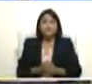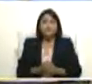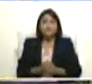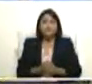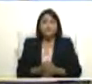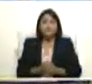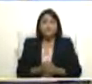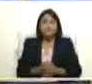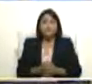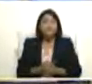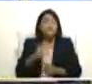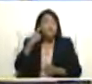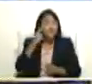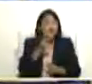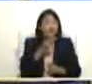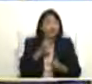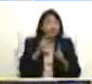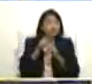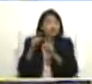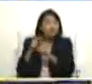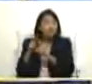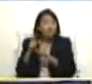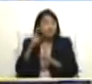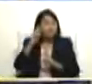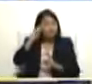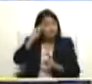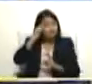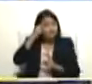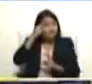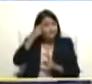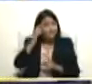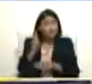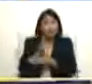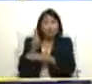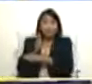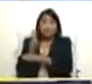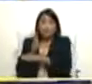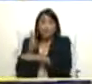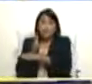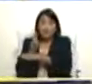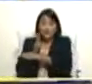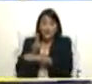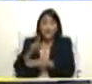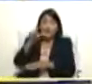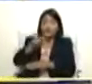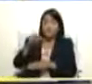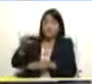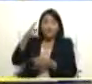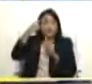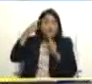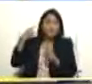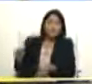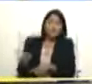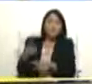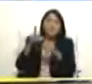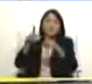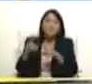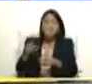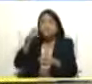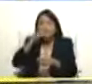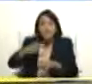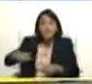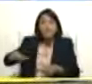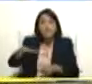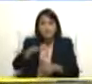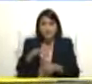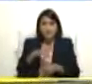mandato. Grábenla porque son las palabritas que están usando los que desconocen la voluntad popular. Y ya vamos a